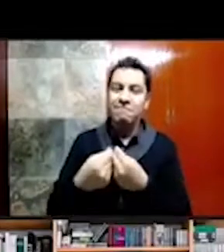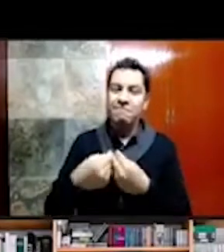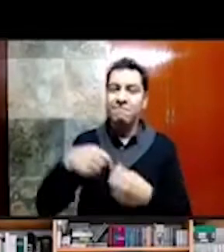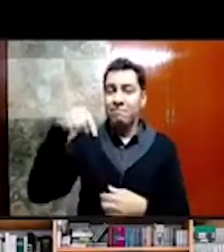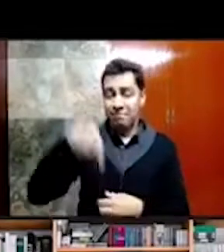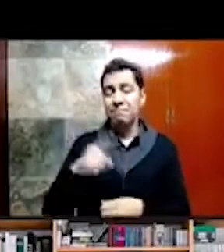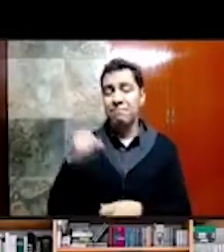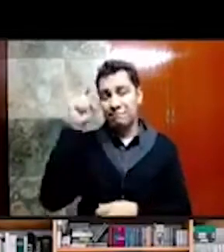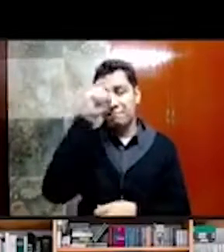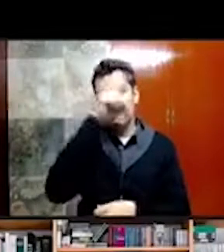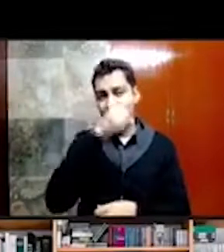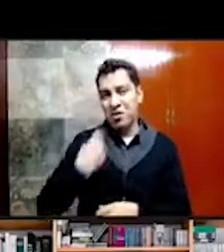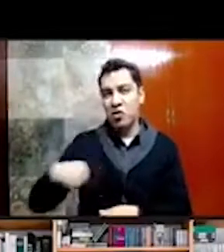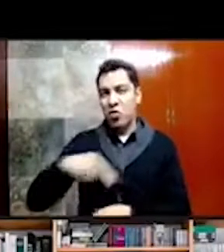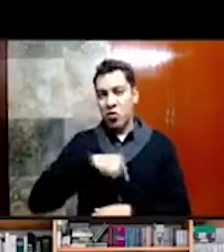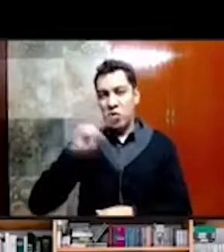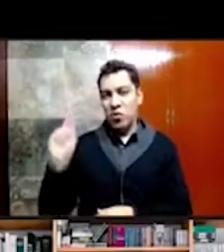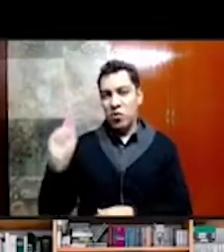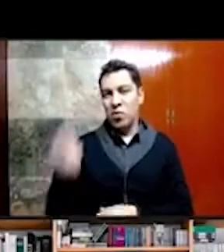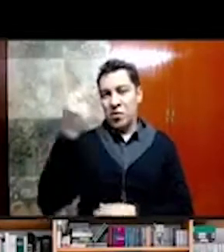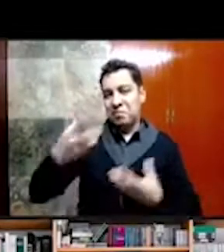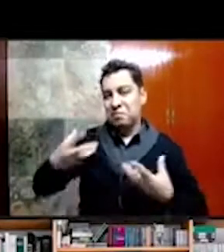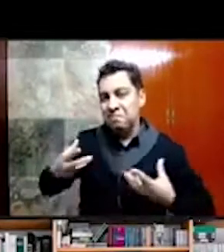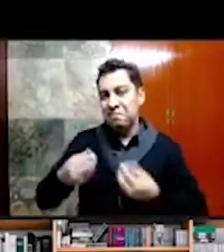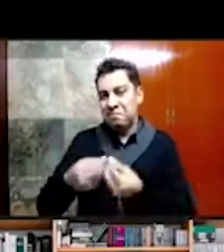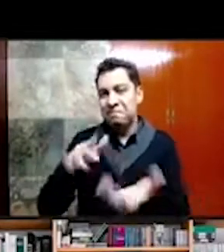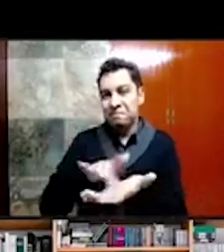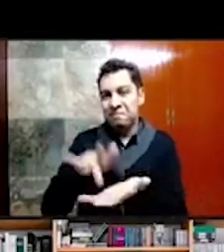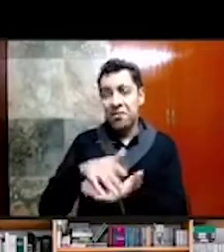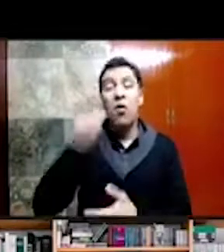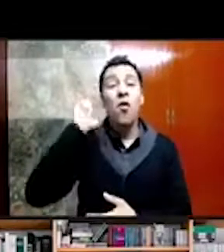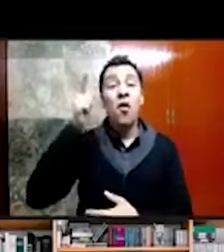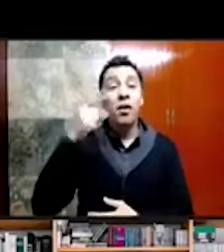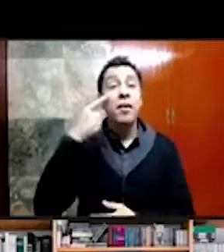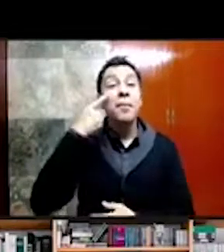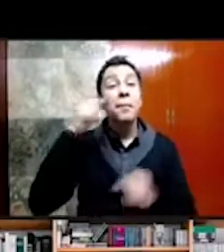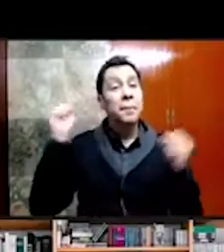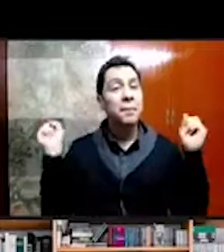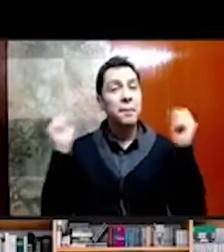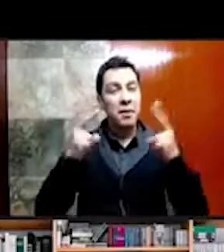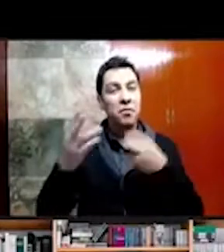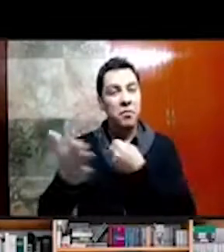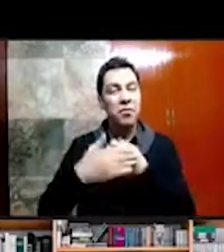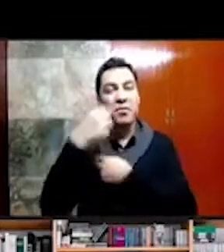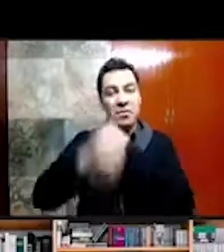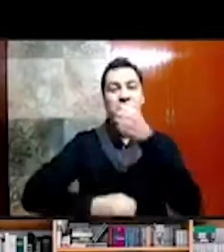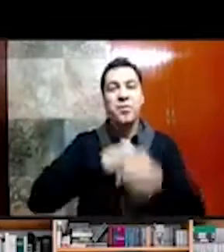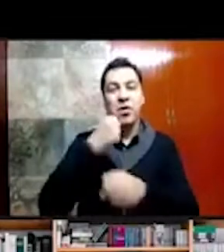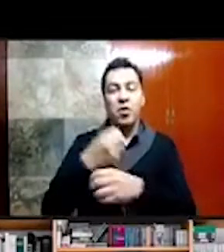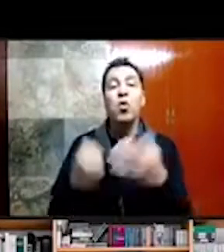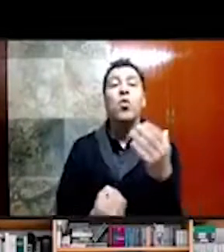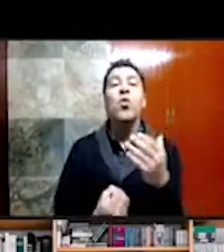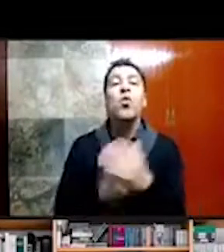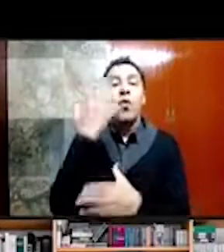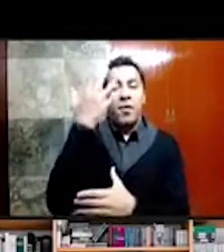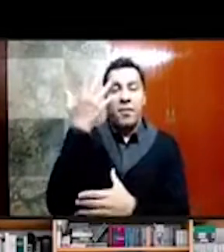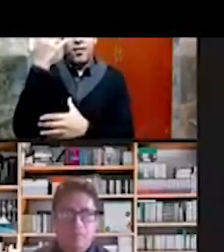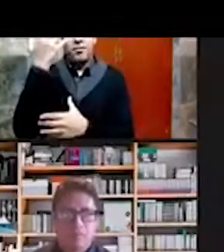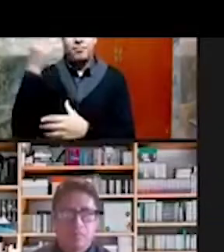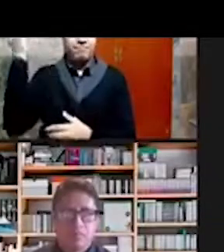difícil. Así que muchas gracias y esperemos verlos pronto el próximo año en las nuevas